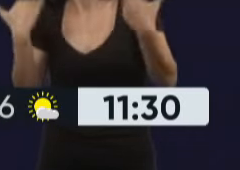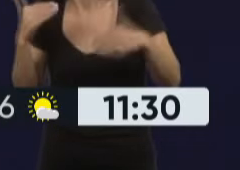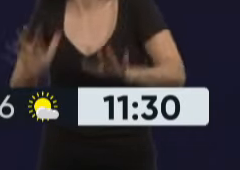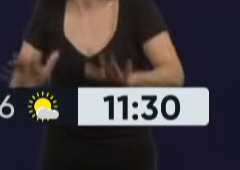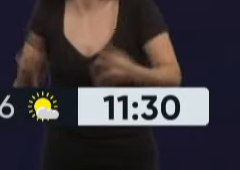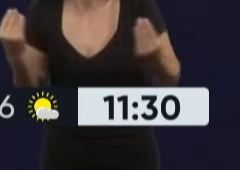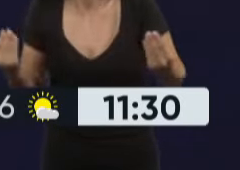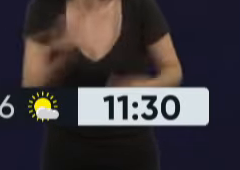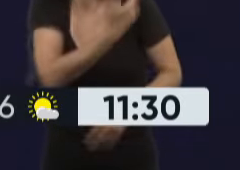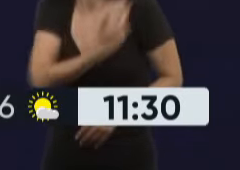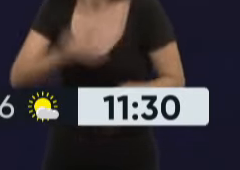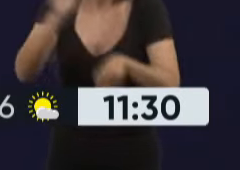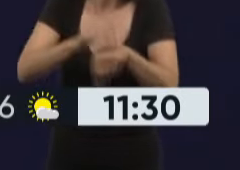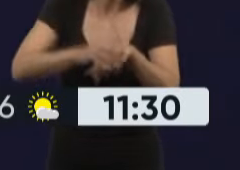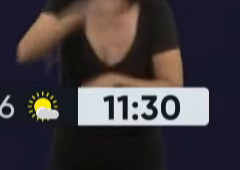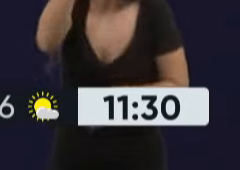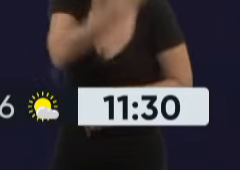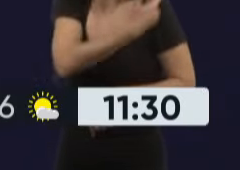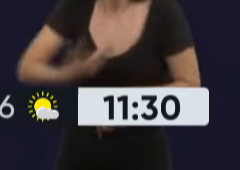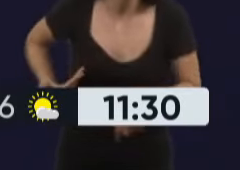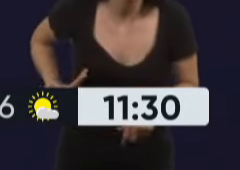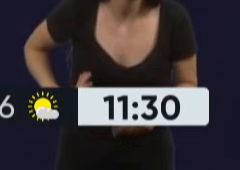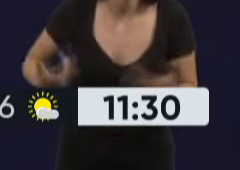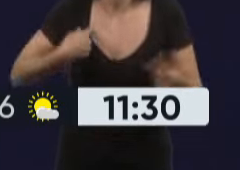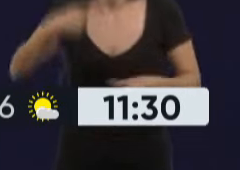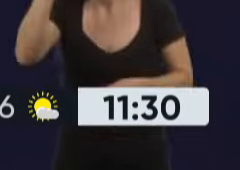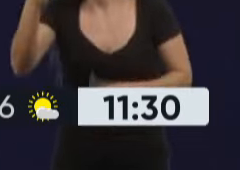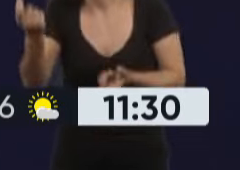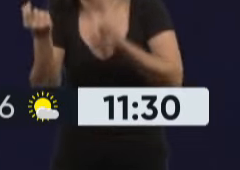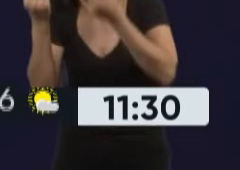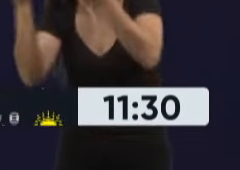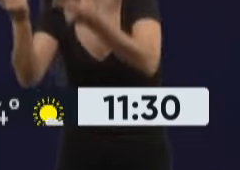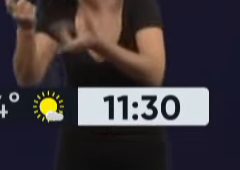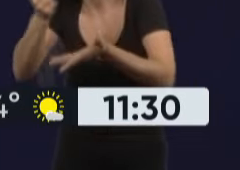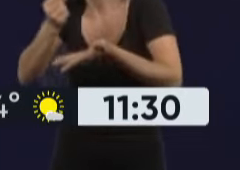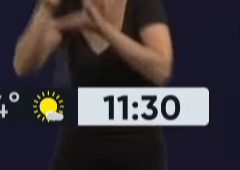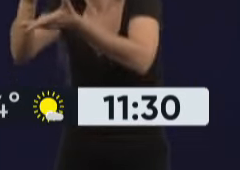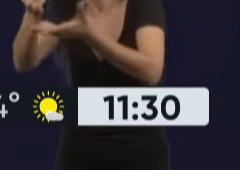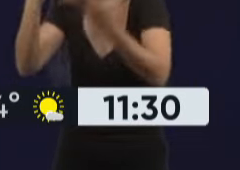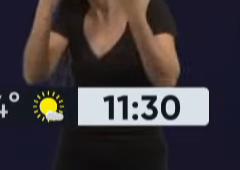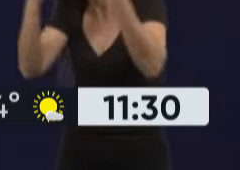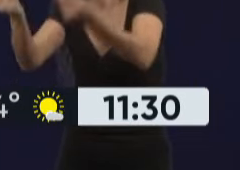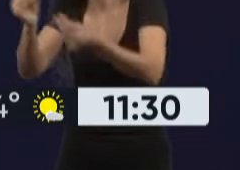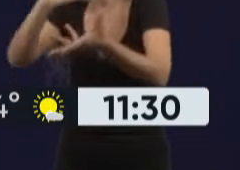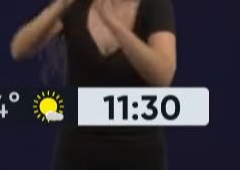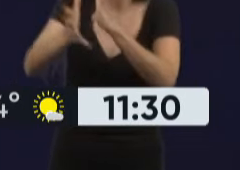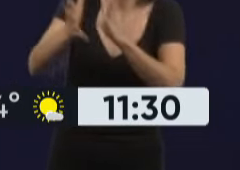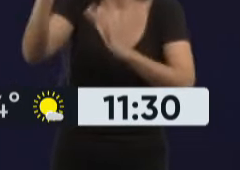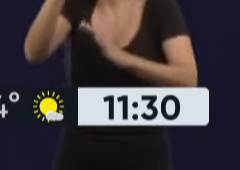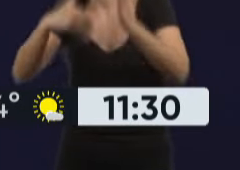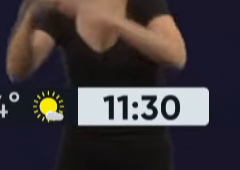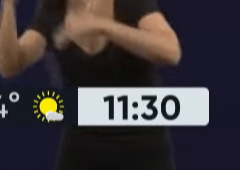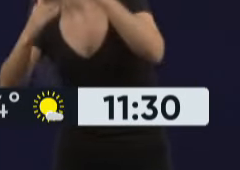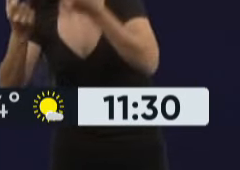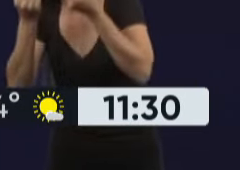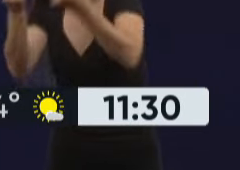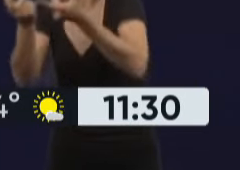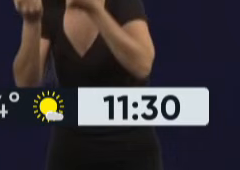estado les terminaba con con algún adelanto alguna obra pública o alguna cuestión adicional les terminaba salvando ese